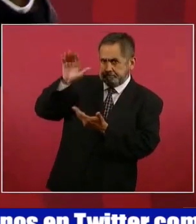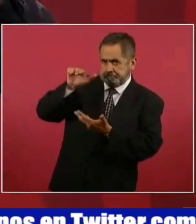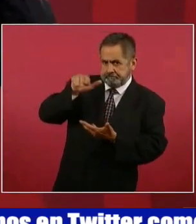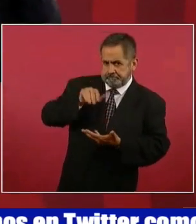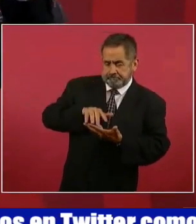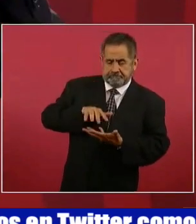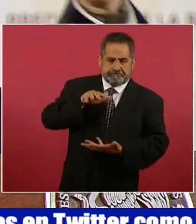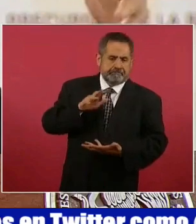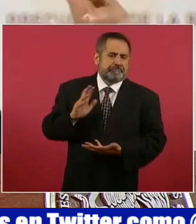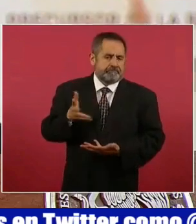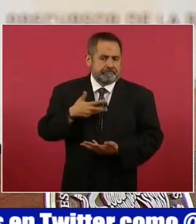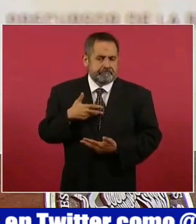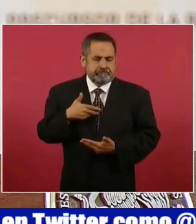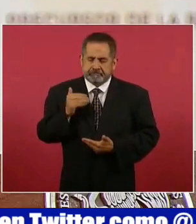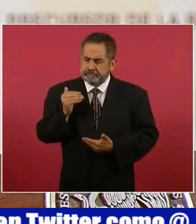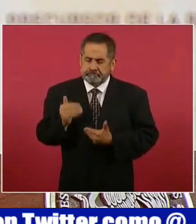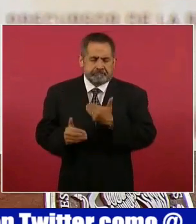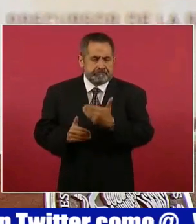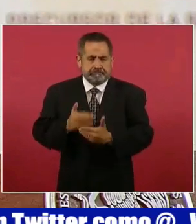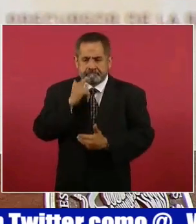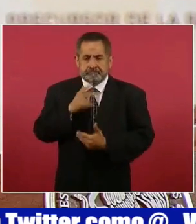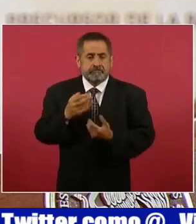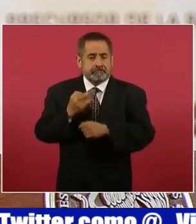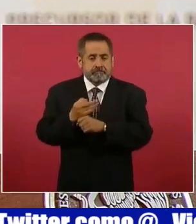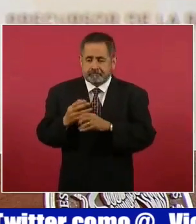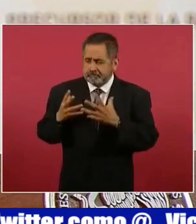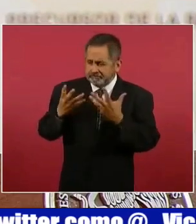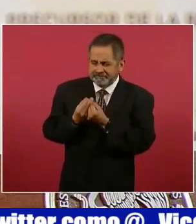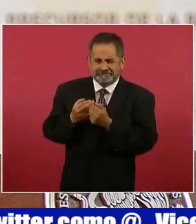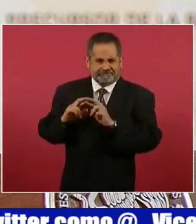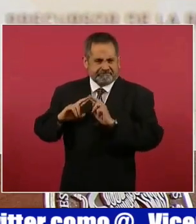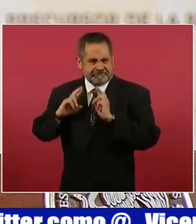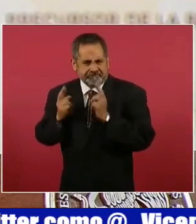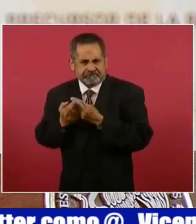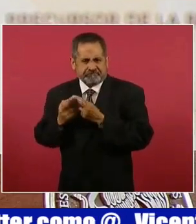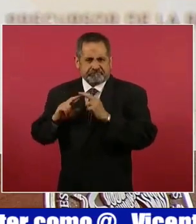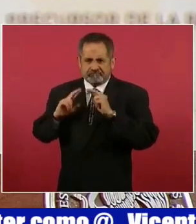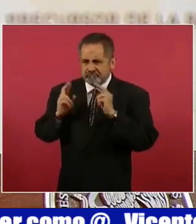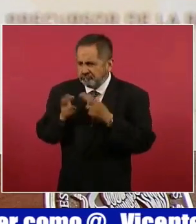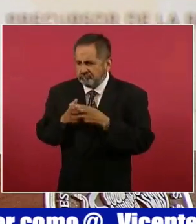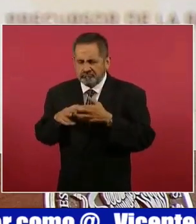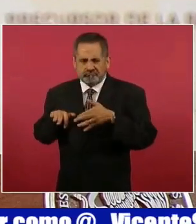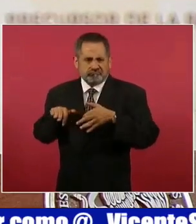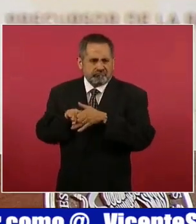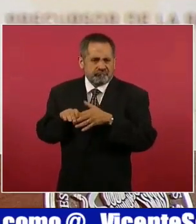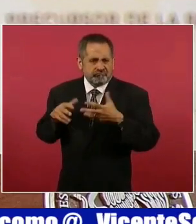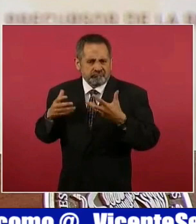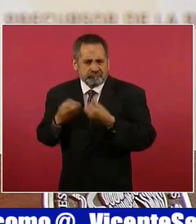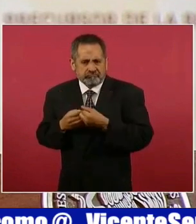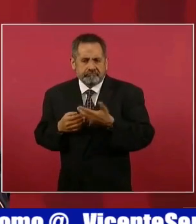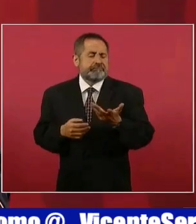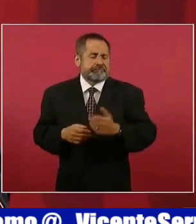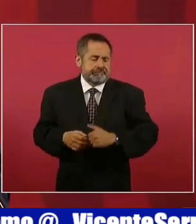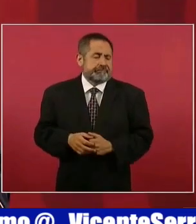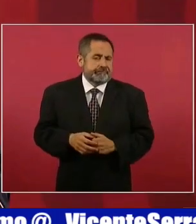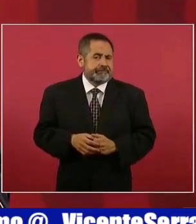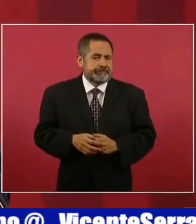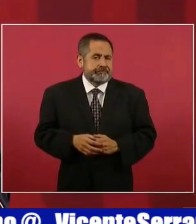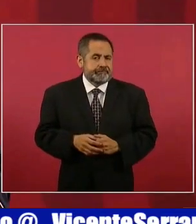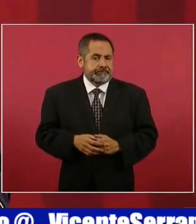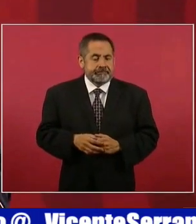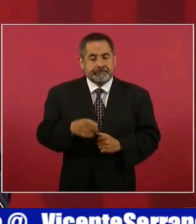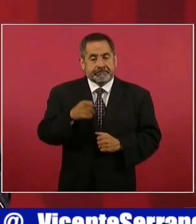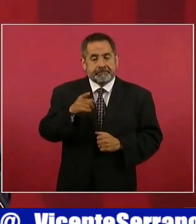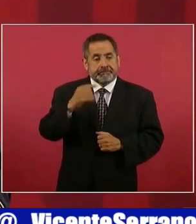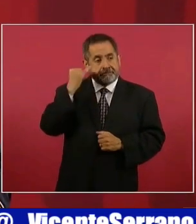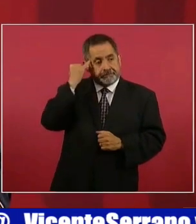tener un debate fuerte o ha cuestionado fuertemente a un periodista de a pie. Se ha tratado de personajes